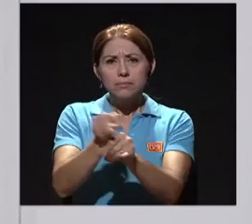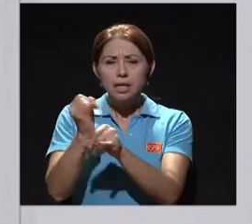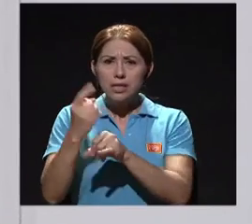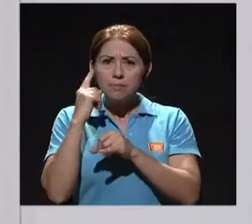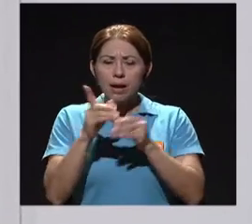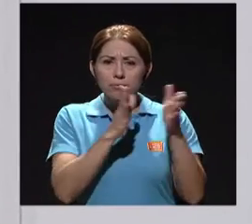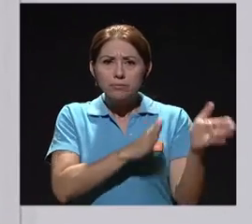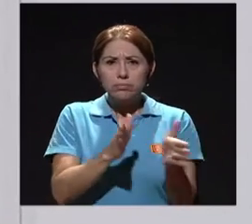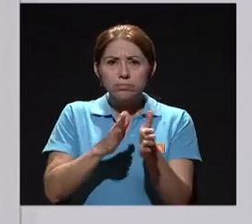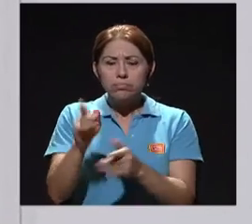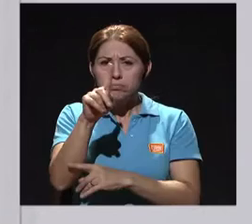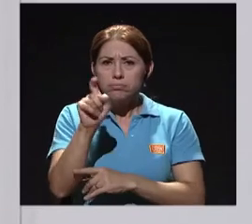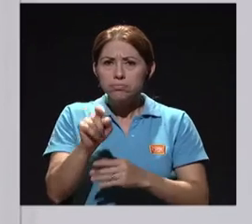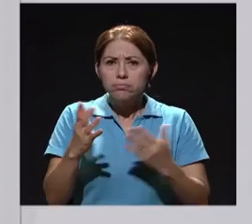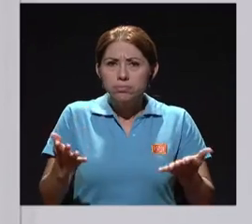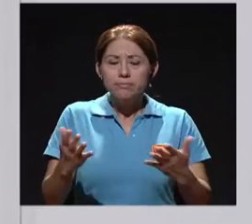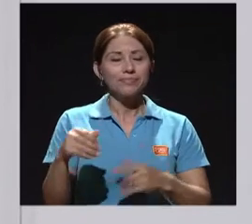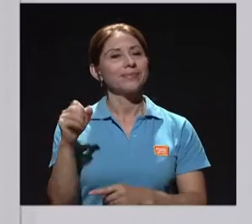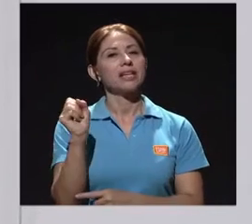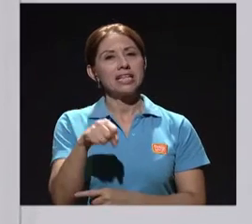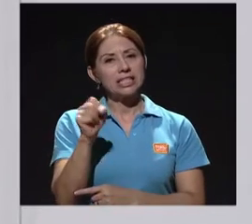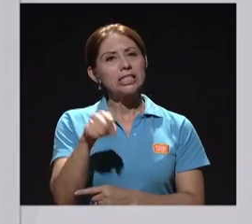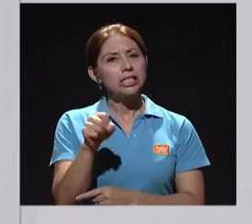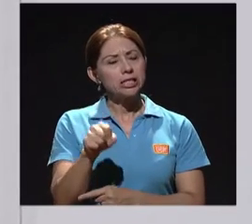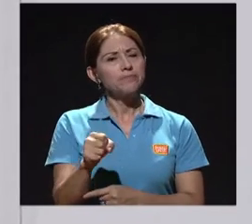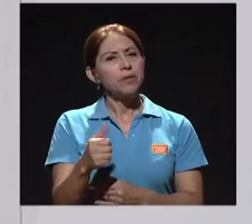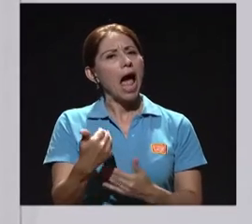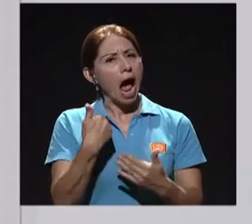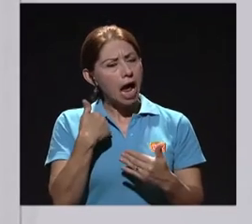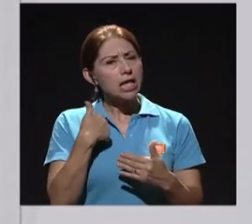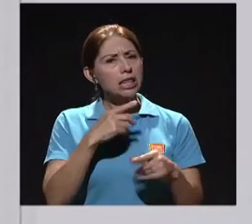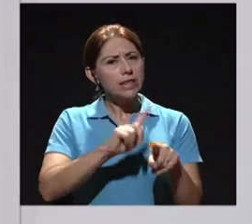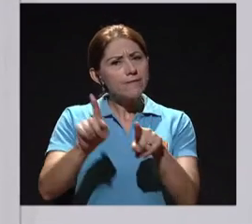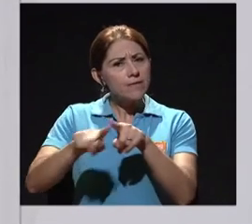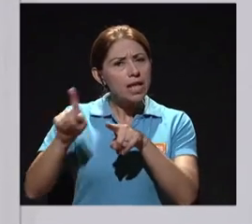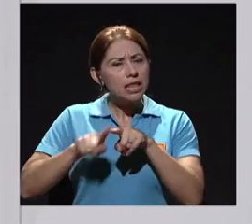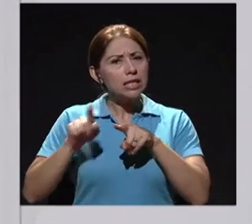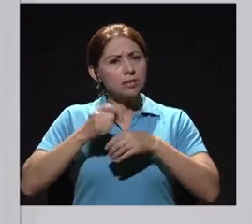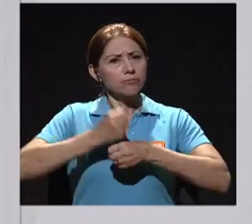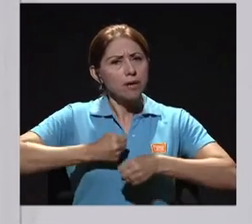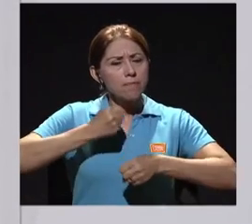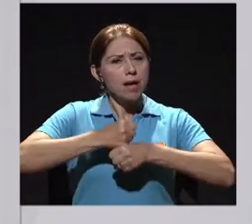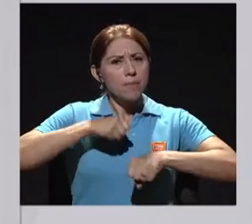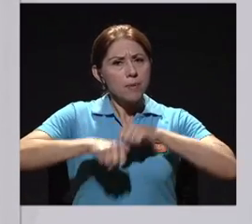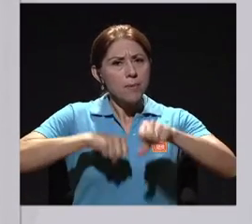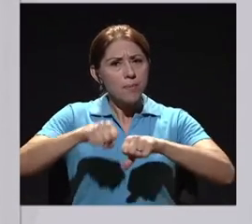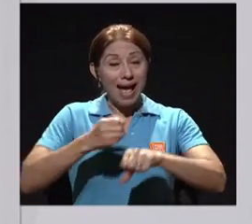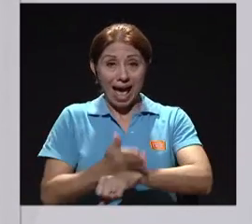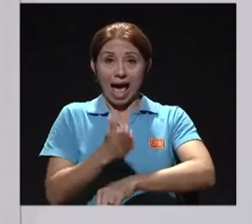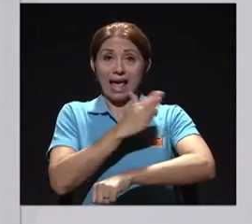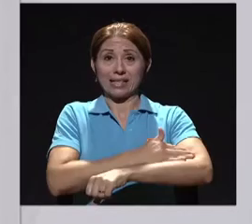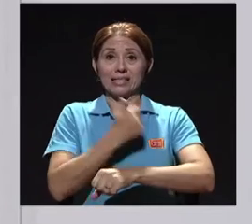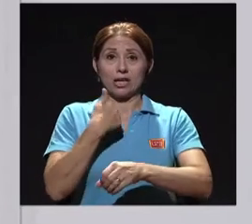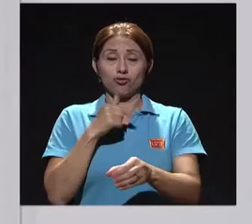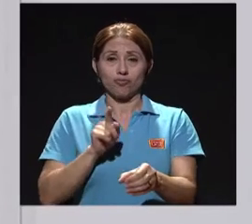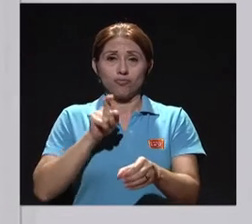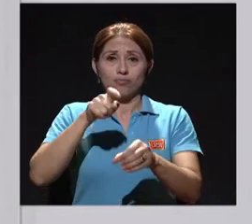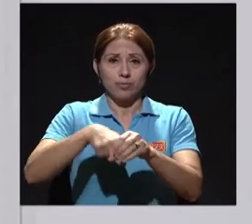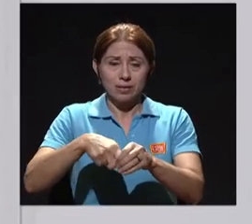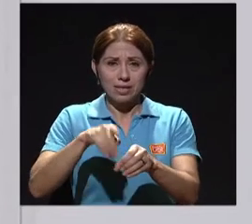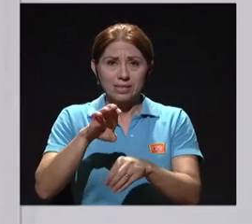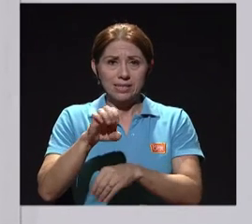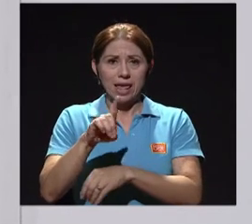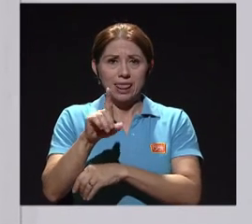ahí hay esfuerzos digamos son previos a que yo me incorporé a mi labor es encerrar en la verdad